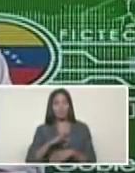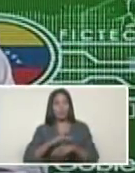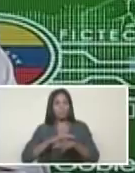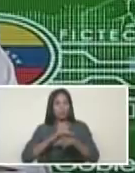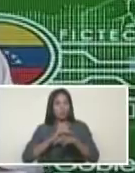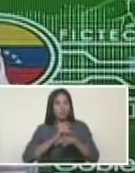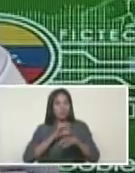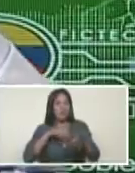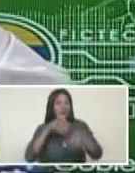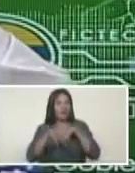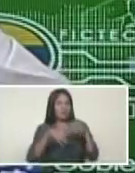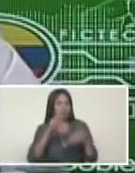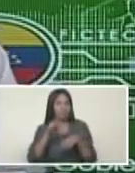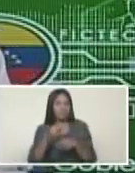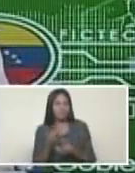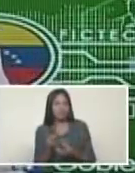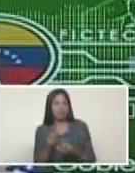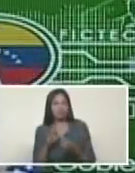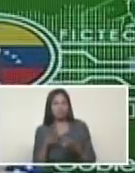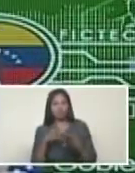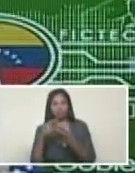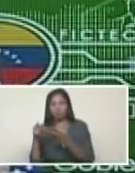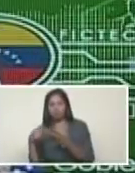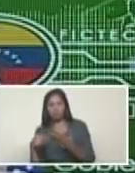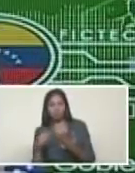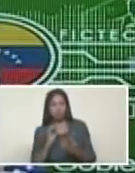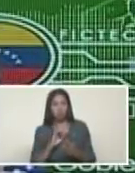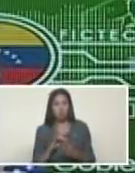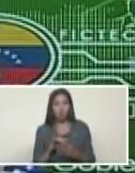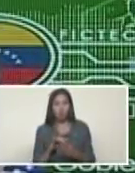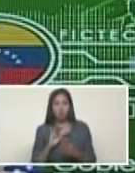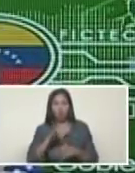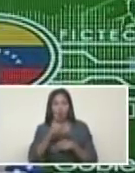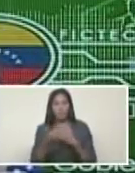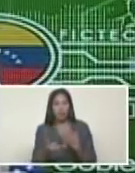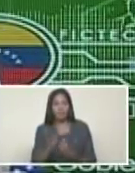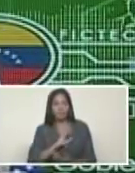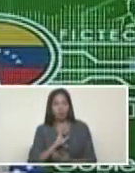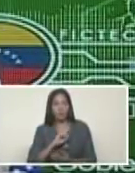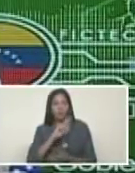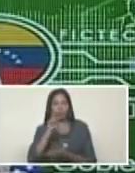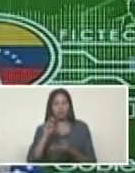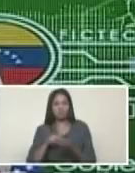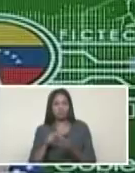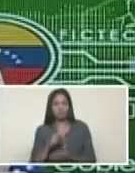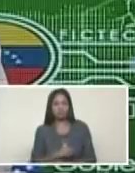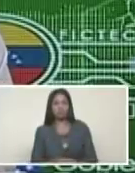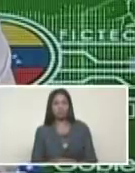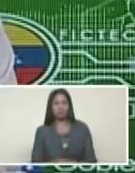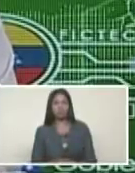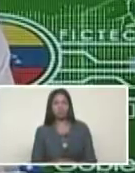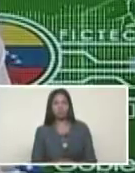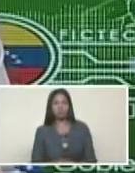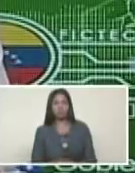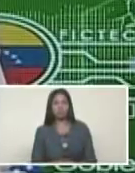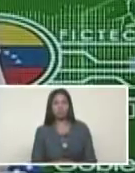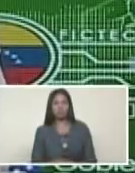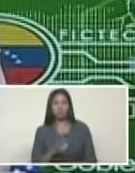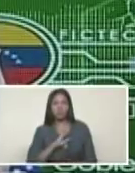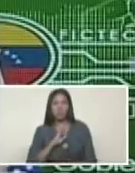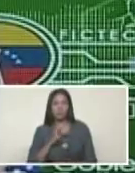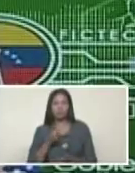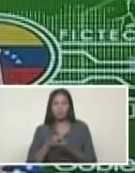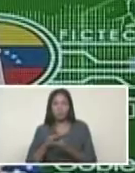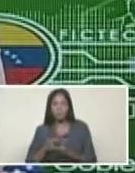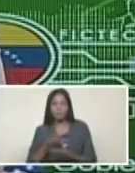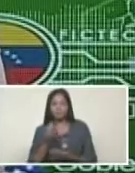animal y con todos los planes para completar con producción nacional e importaciones